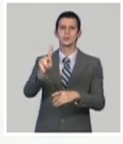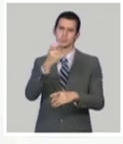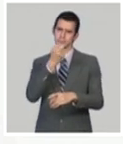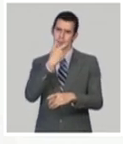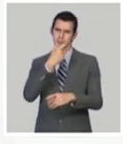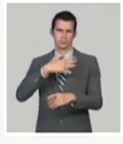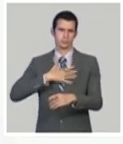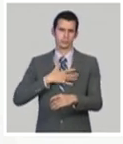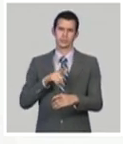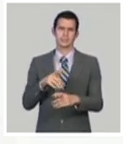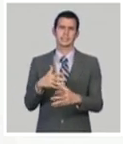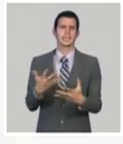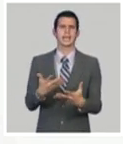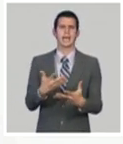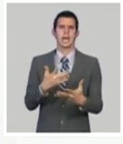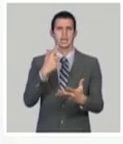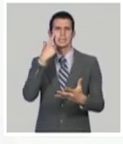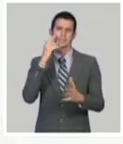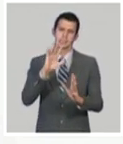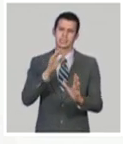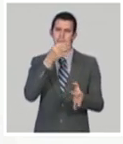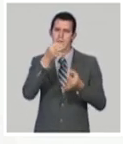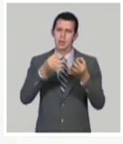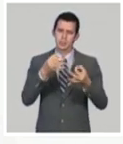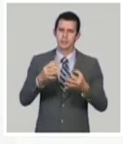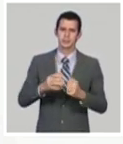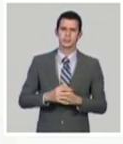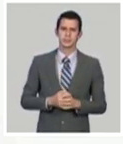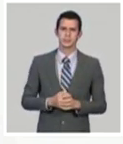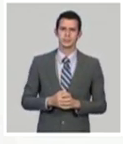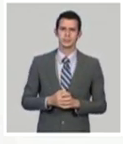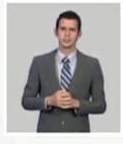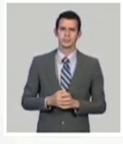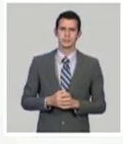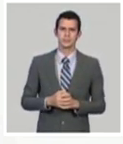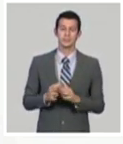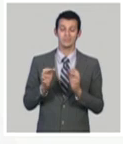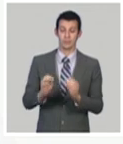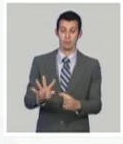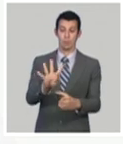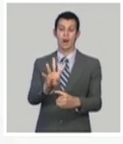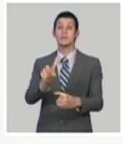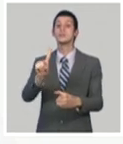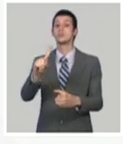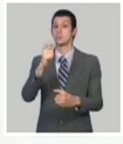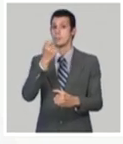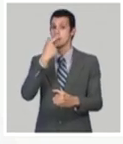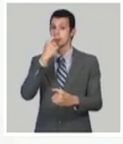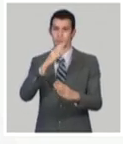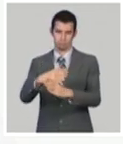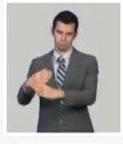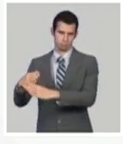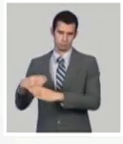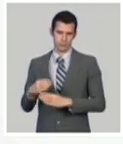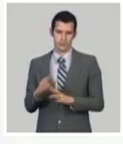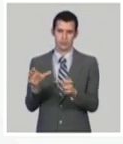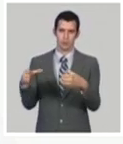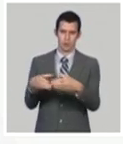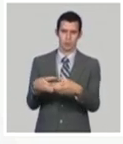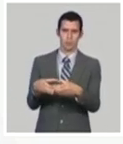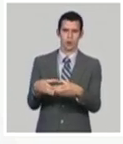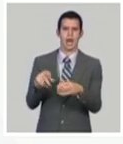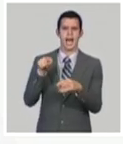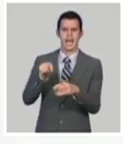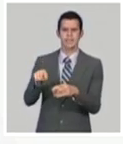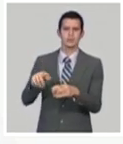a ver cómo le explicamos se mantienen con com precios adaptados al nuevo escenario